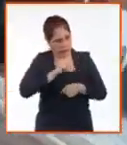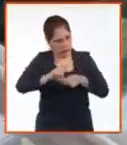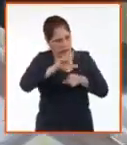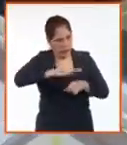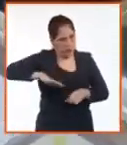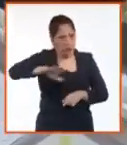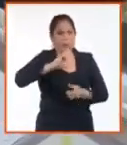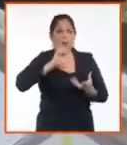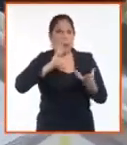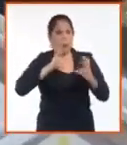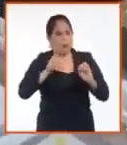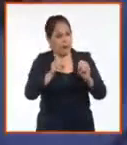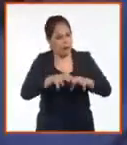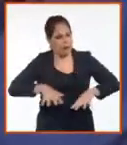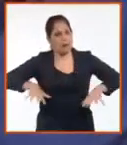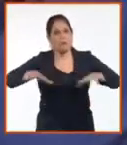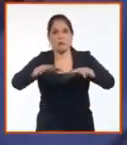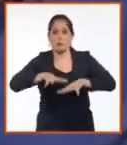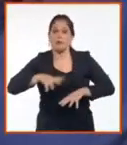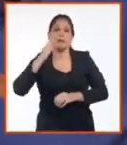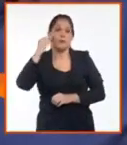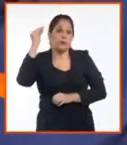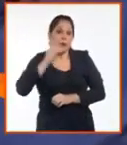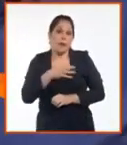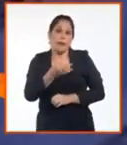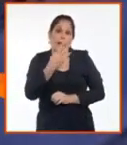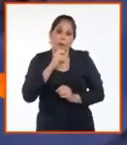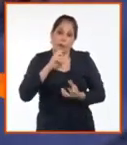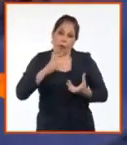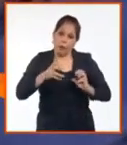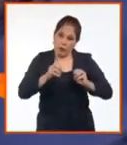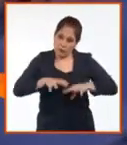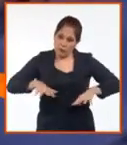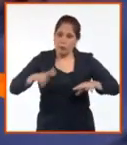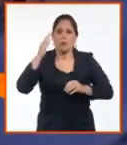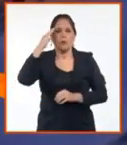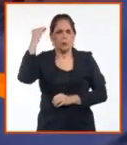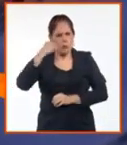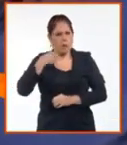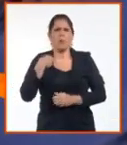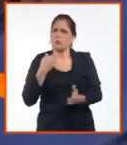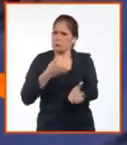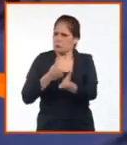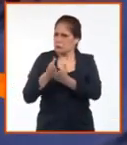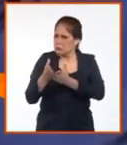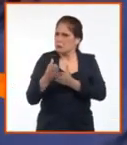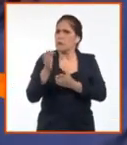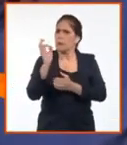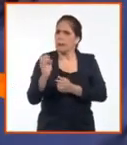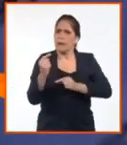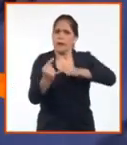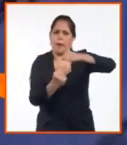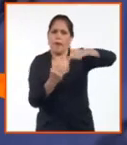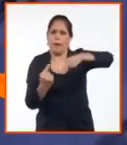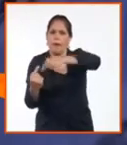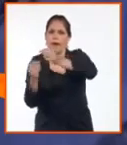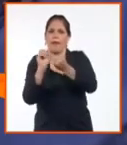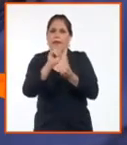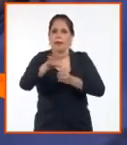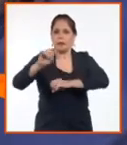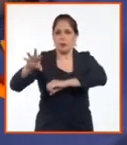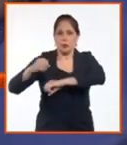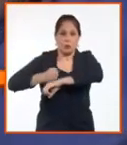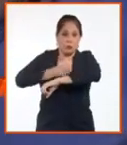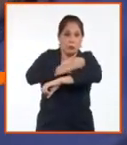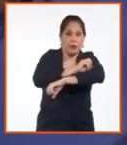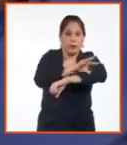la situación de los de los medicamentos no obstante nosotros hemos mantenido los ciclos de distribución tanto